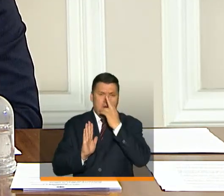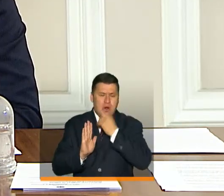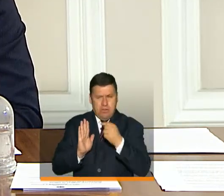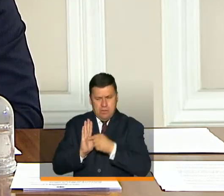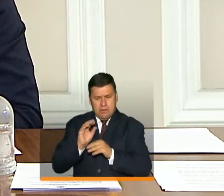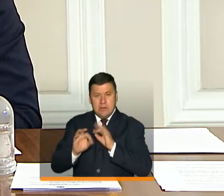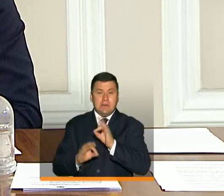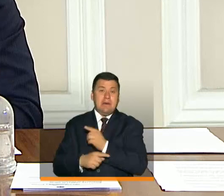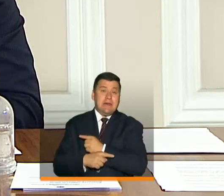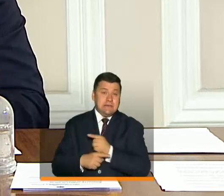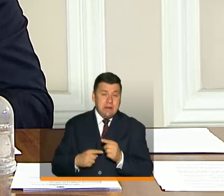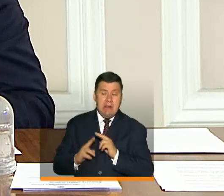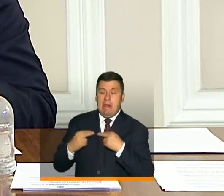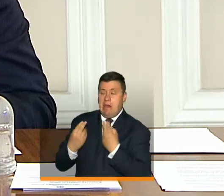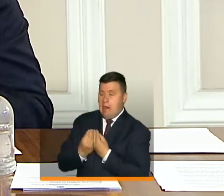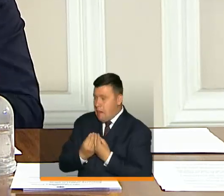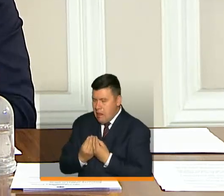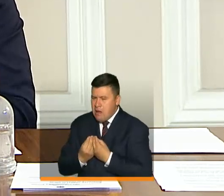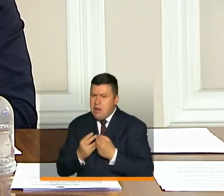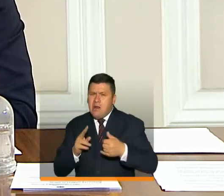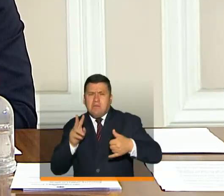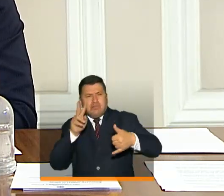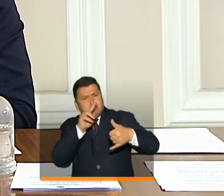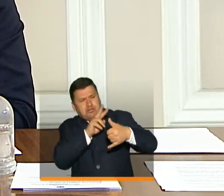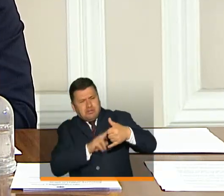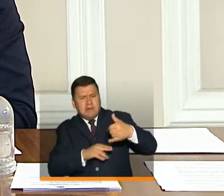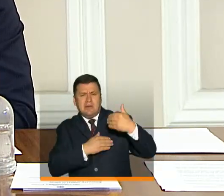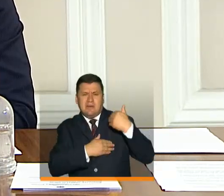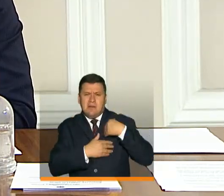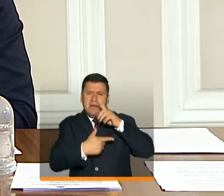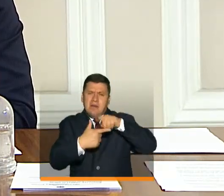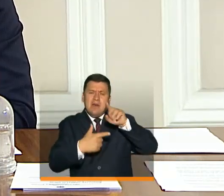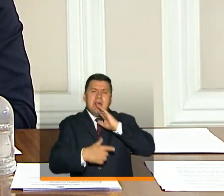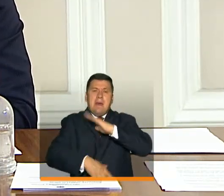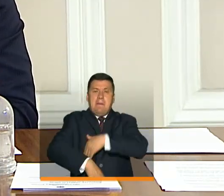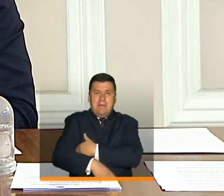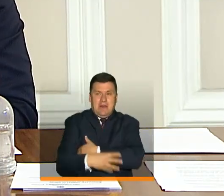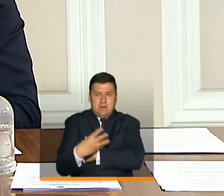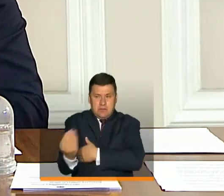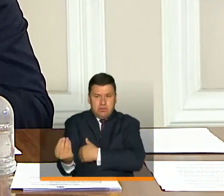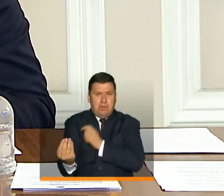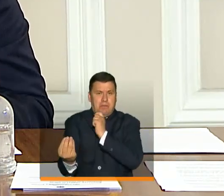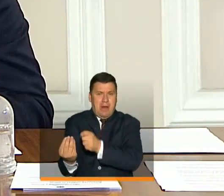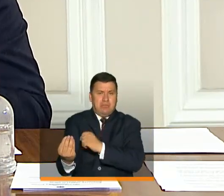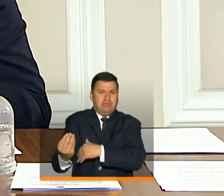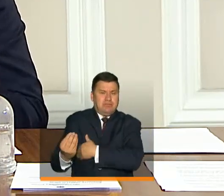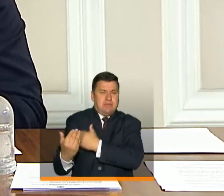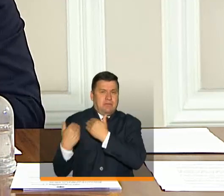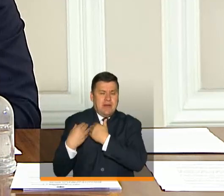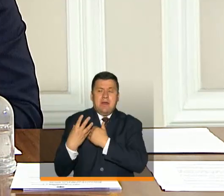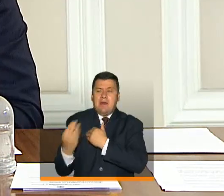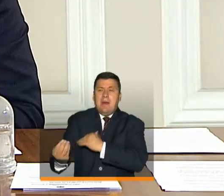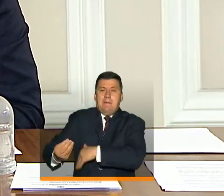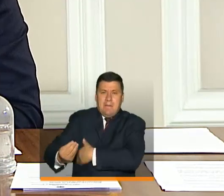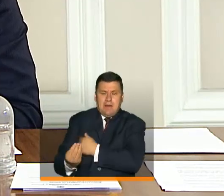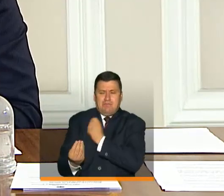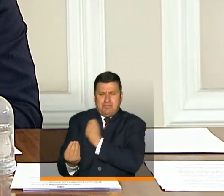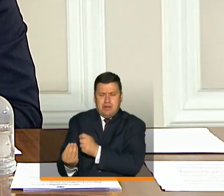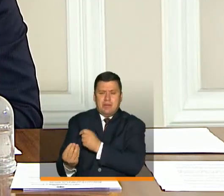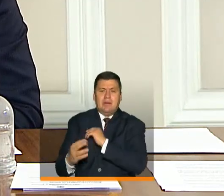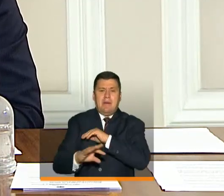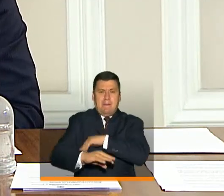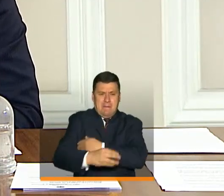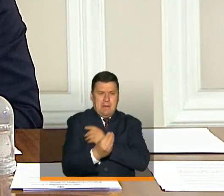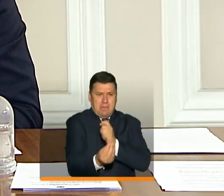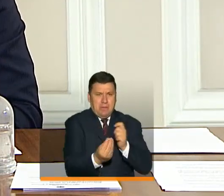estamos semanalmente haciendo un monitoreo de lo que le corresponde a cada ministerio para que este plan se ejecute con